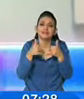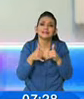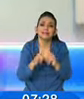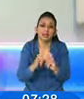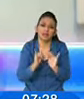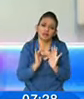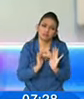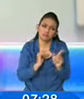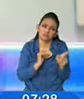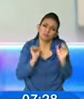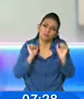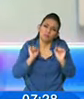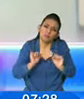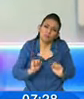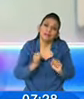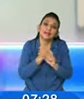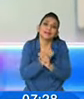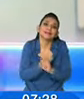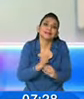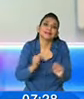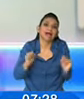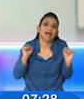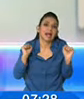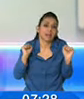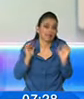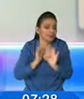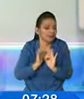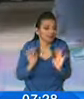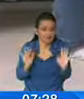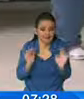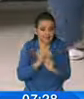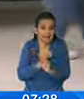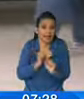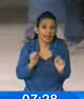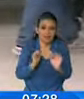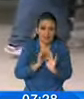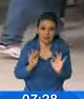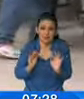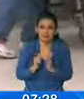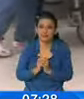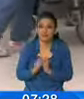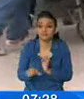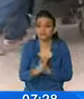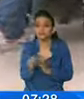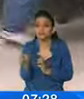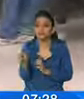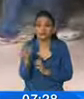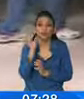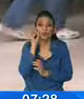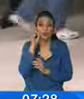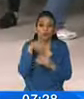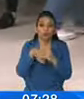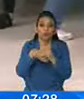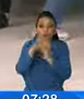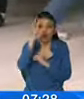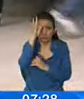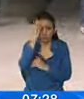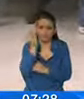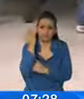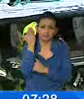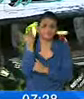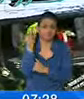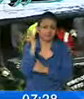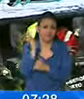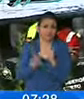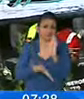la paciente pueda sobrevivir a una situación tan crítica. La otra paciente que permanecía en esta casa de salud horas atrás ya fue dada de